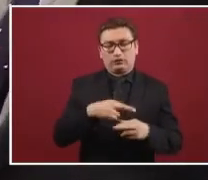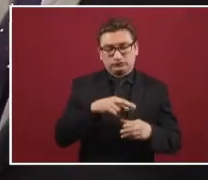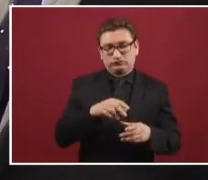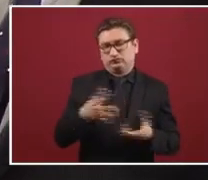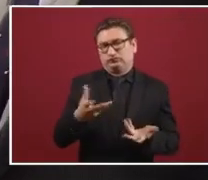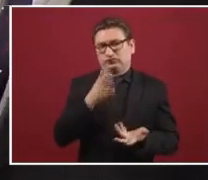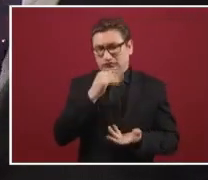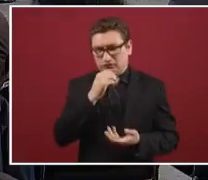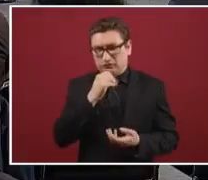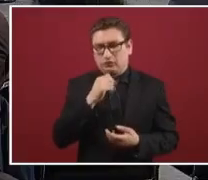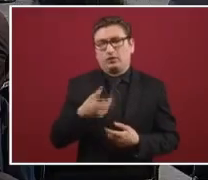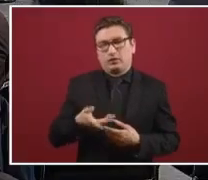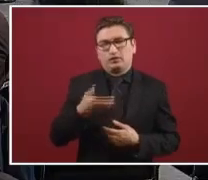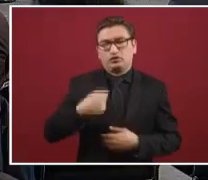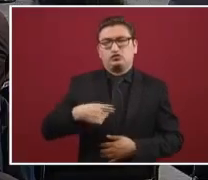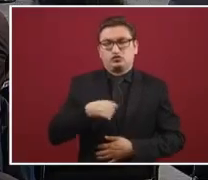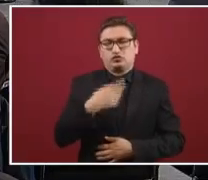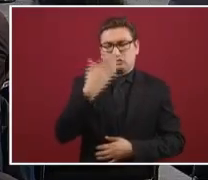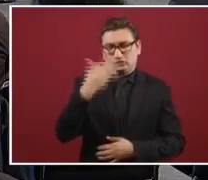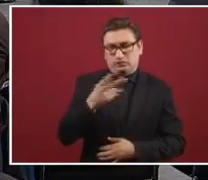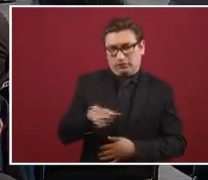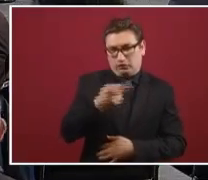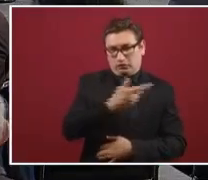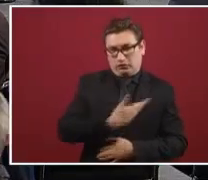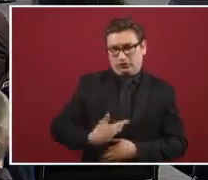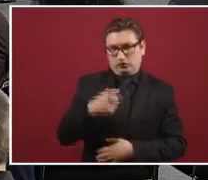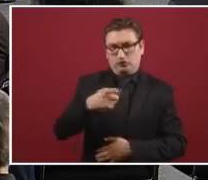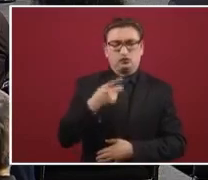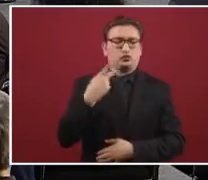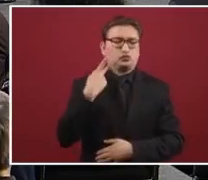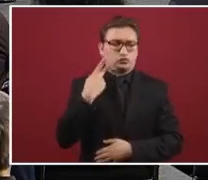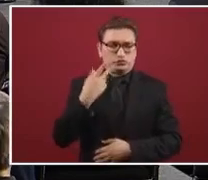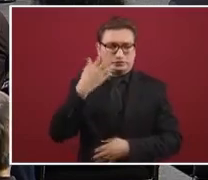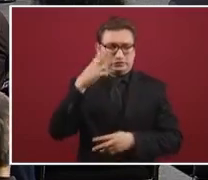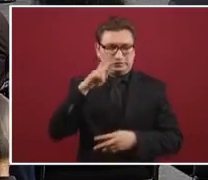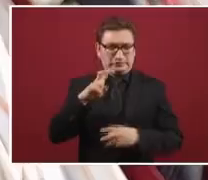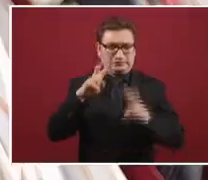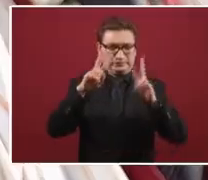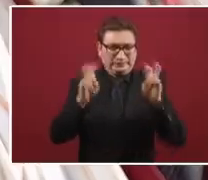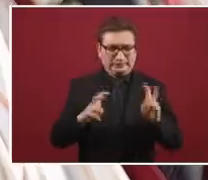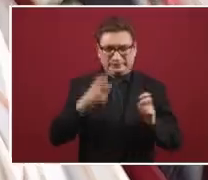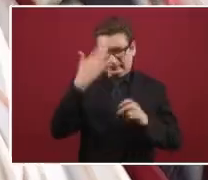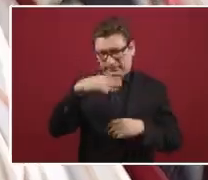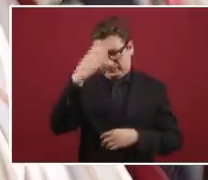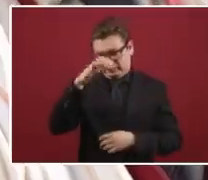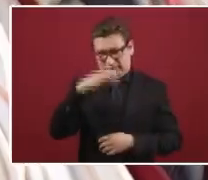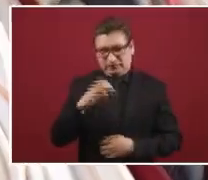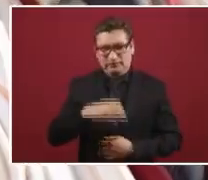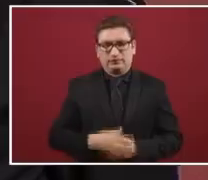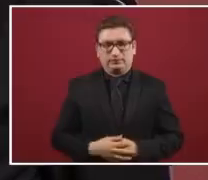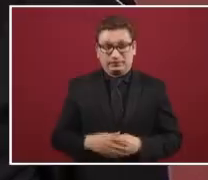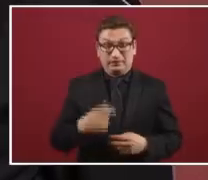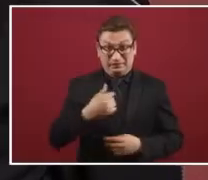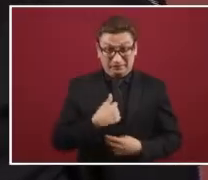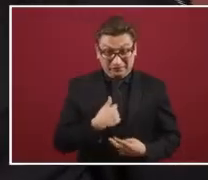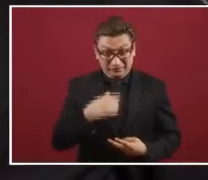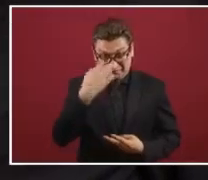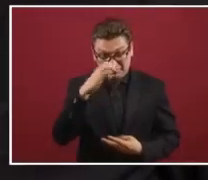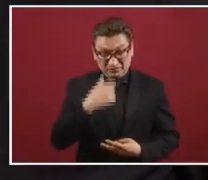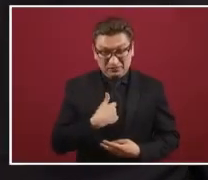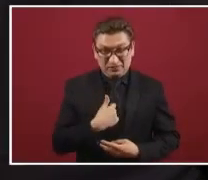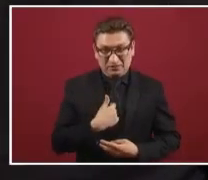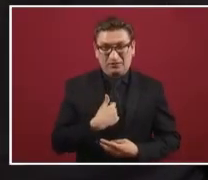lo pregunto como politólogo que es un experto. Y también me gustaría saber tampoco en otro eso de tema. Experto.